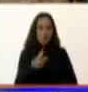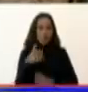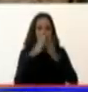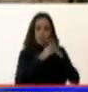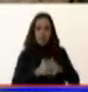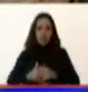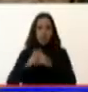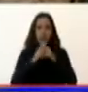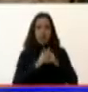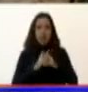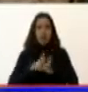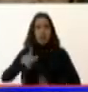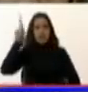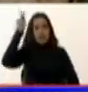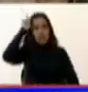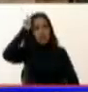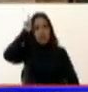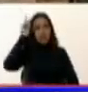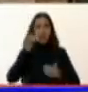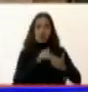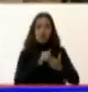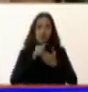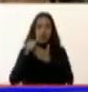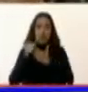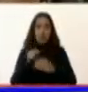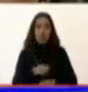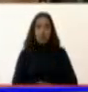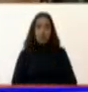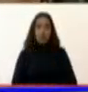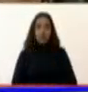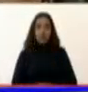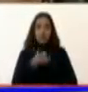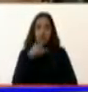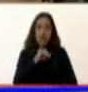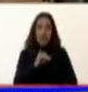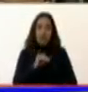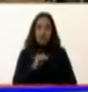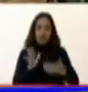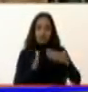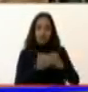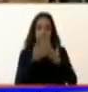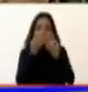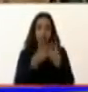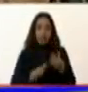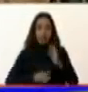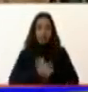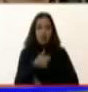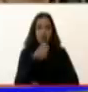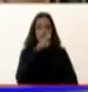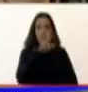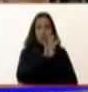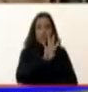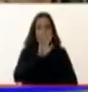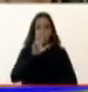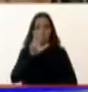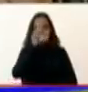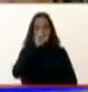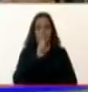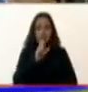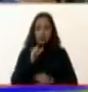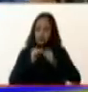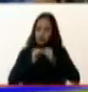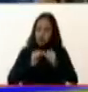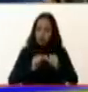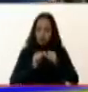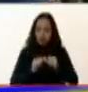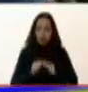Unidos, indígena, un líder, que está en la prisión por más de 43 años, todavía.